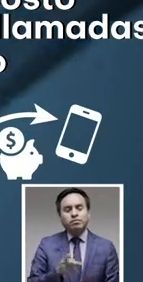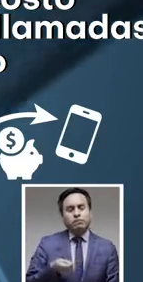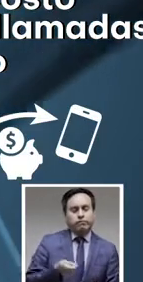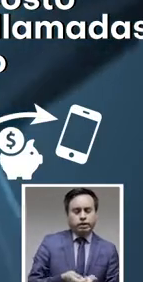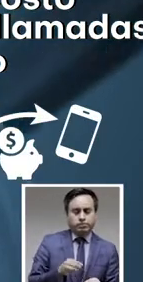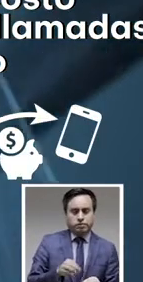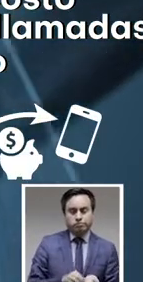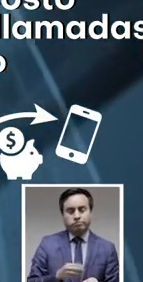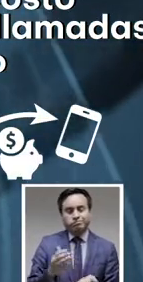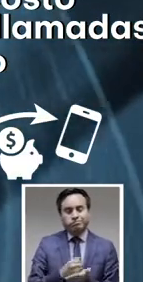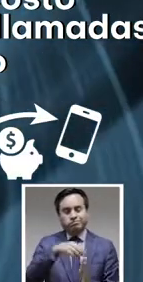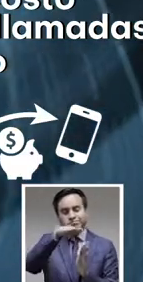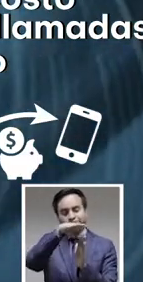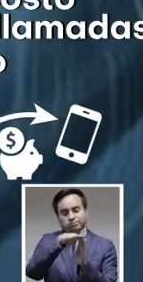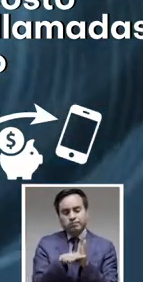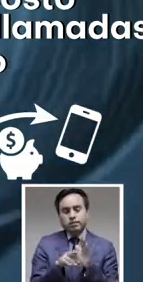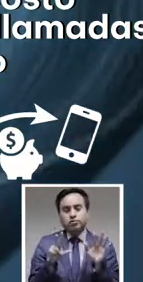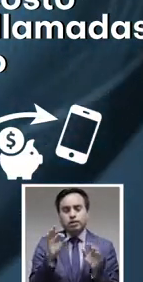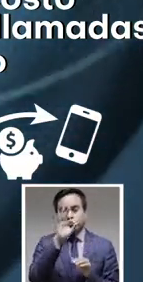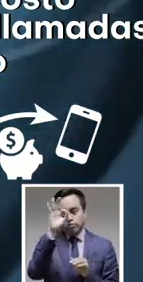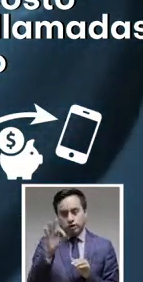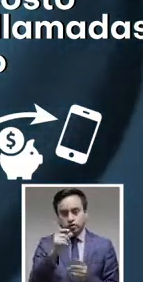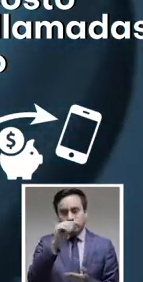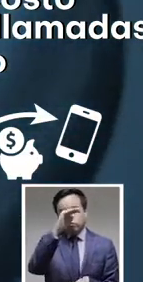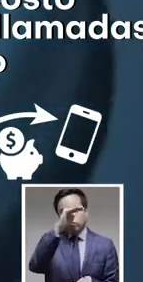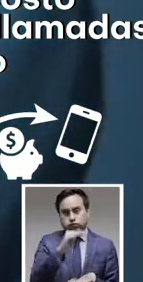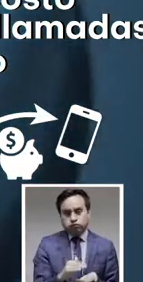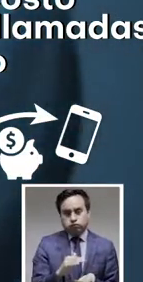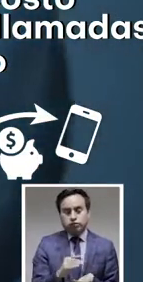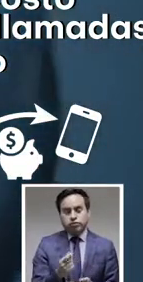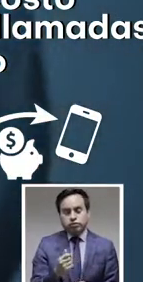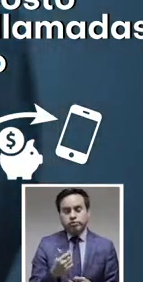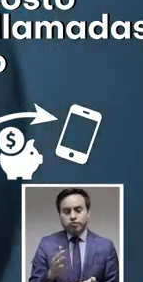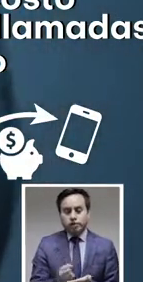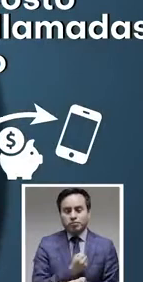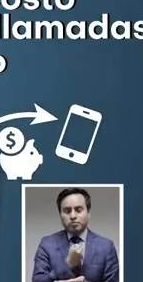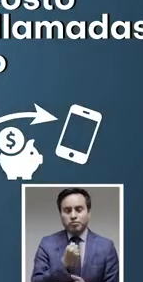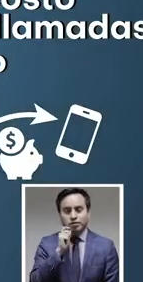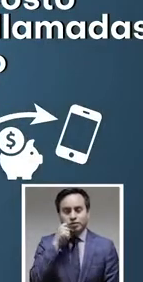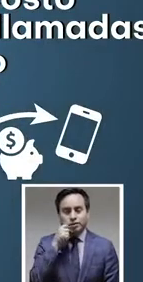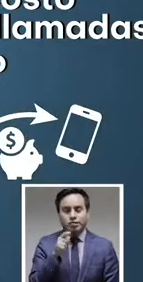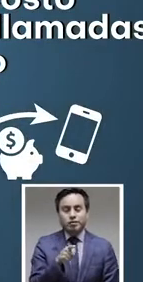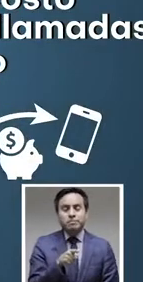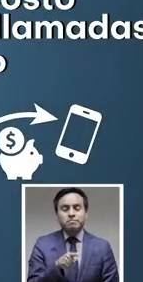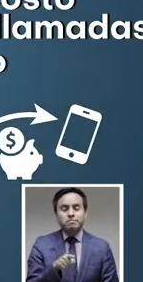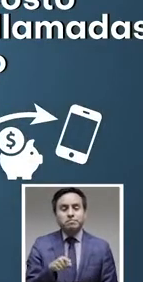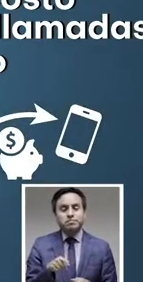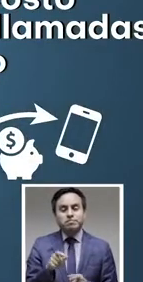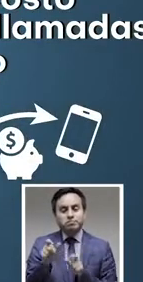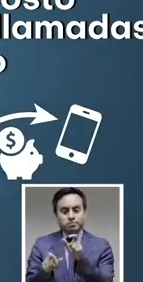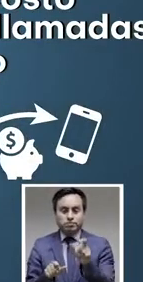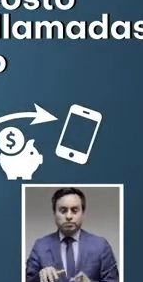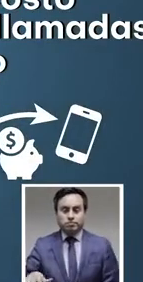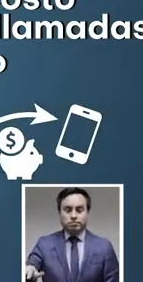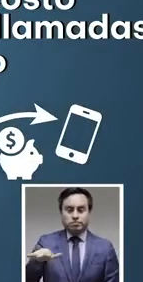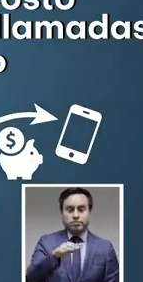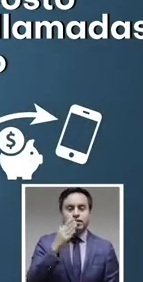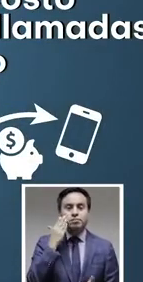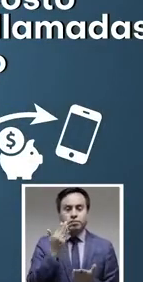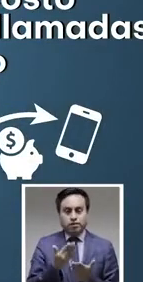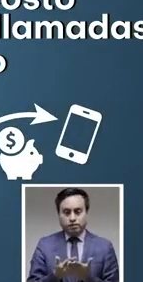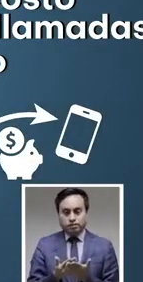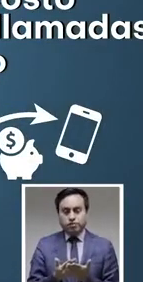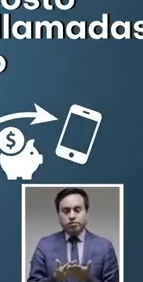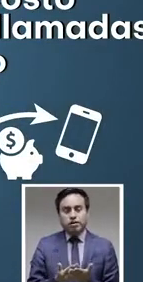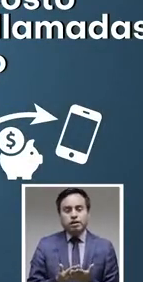una reducción de más o menos 80% de ese valor. Eso se traduce directamente también en beneficios